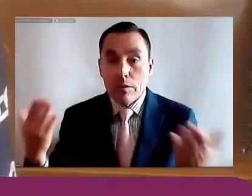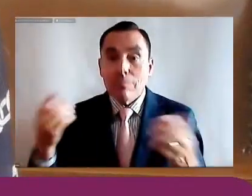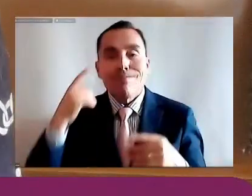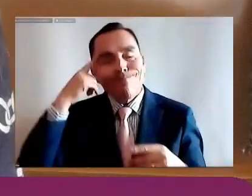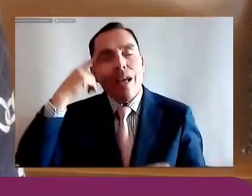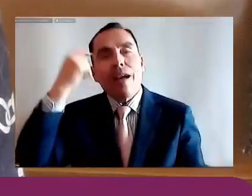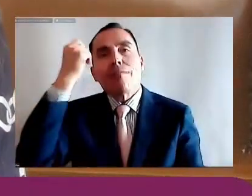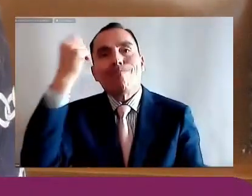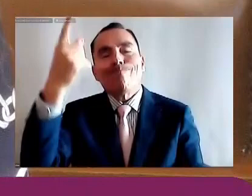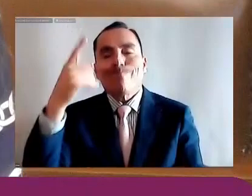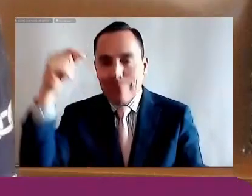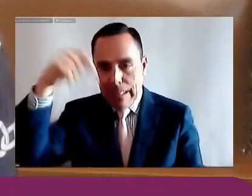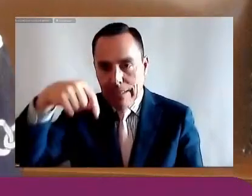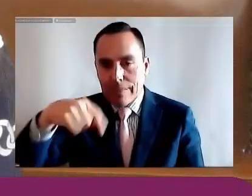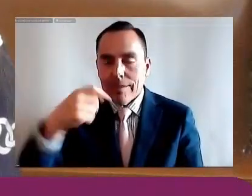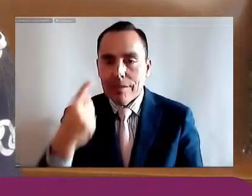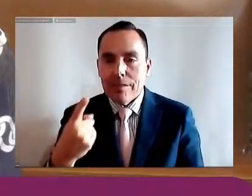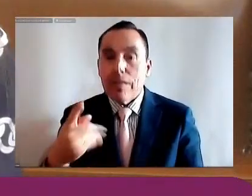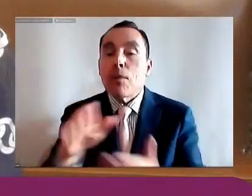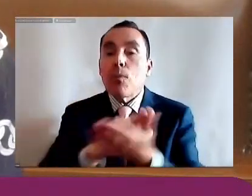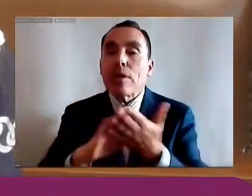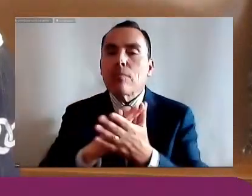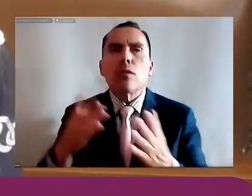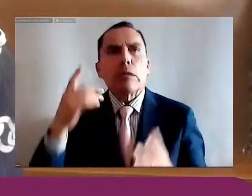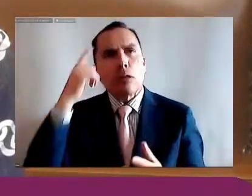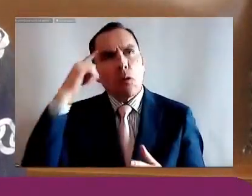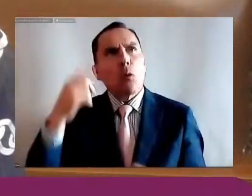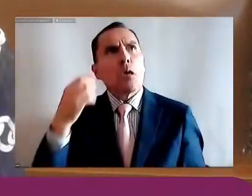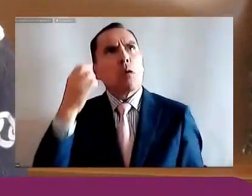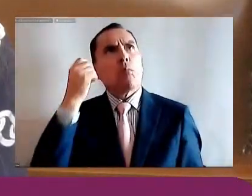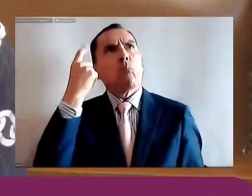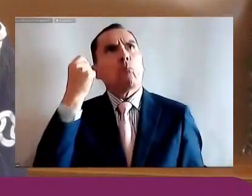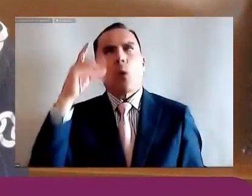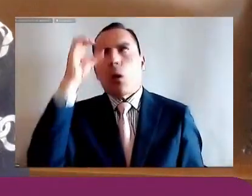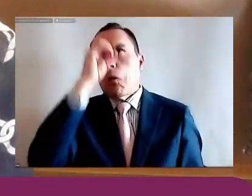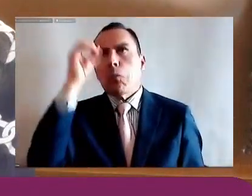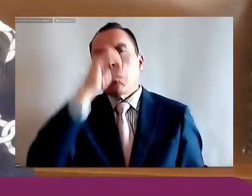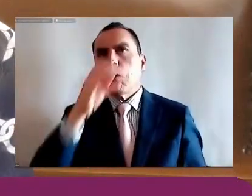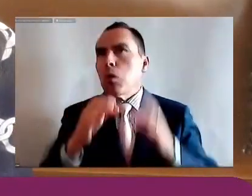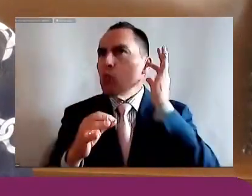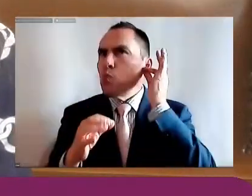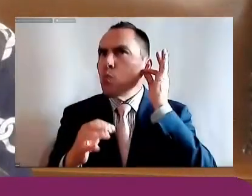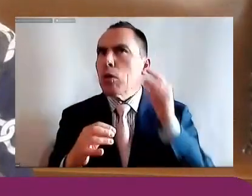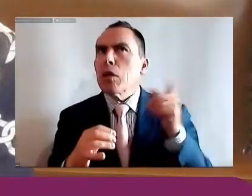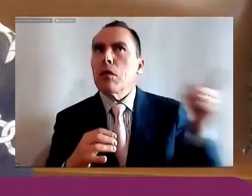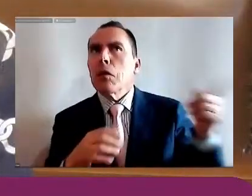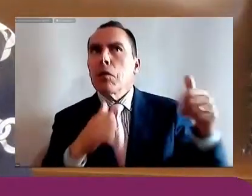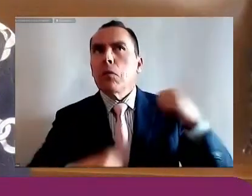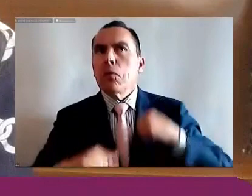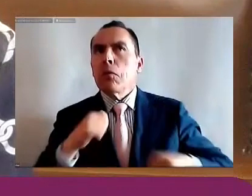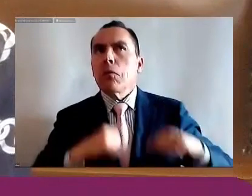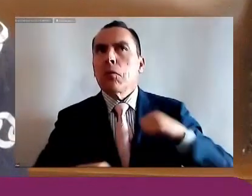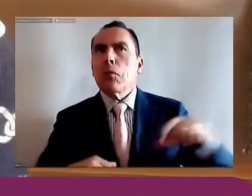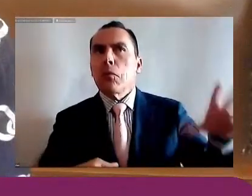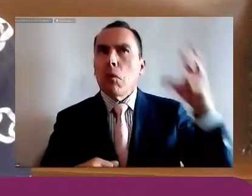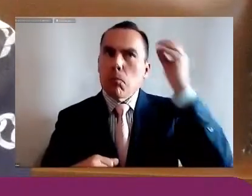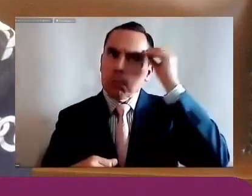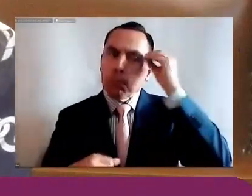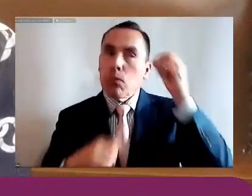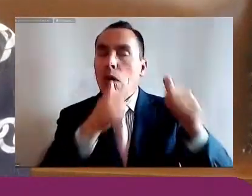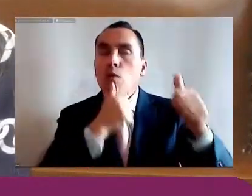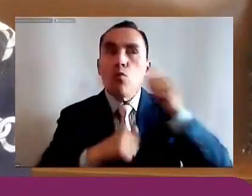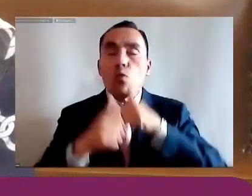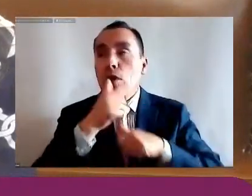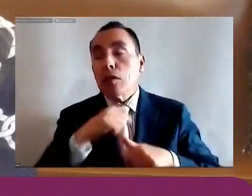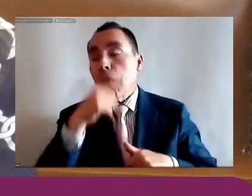poco la percepción de que hay ciertas experiencias que las mujeres sufrimos y las tenemos que soportar y no son